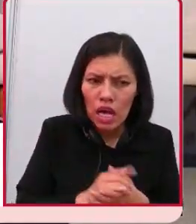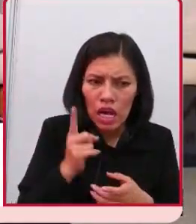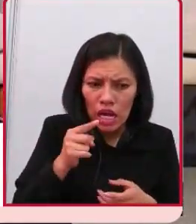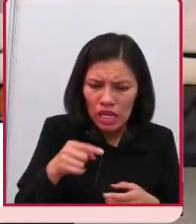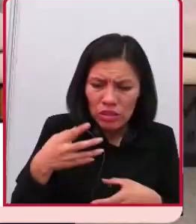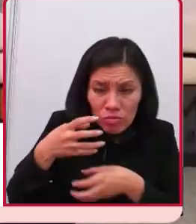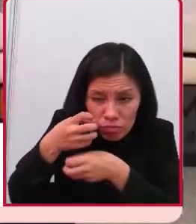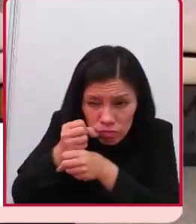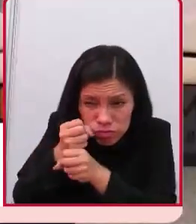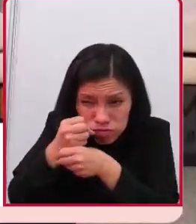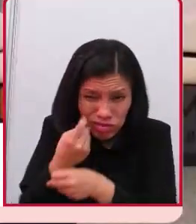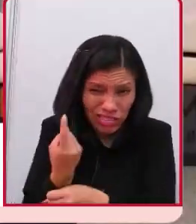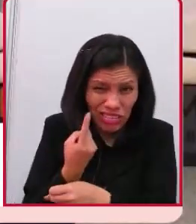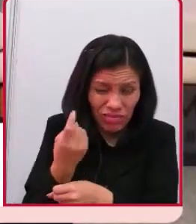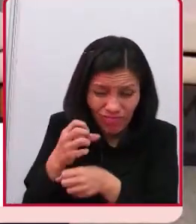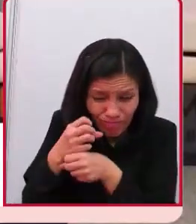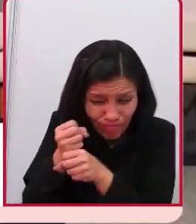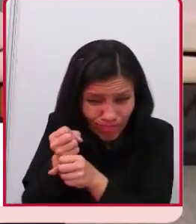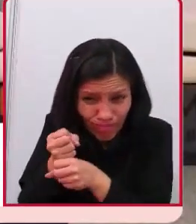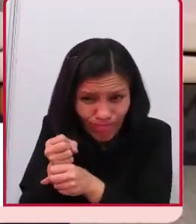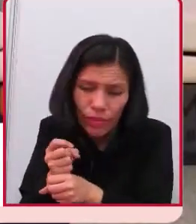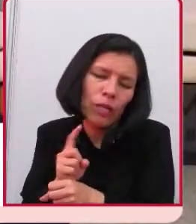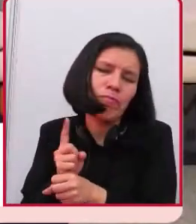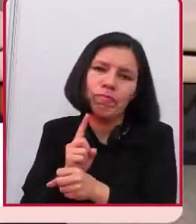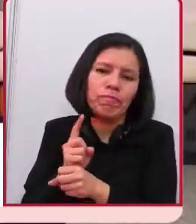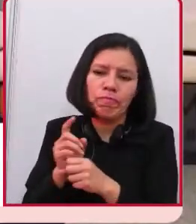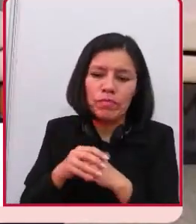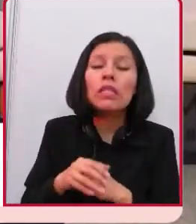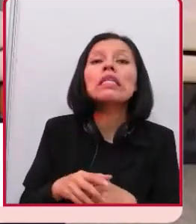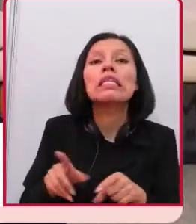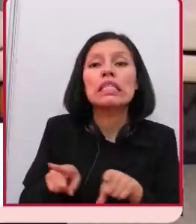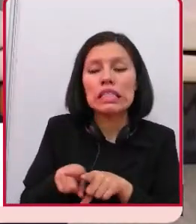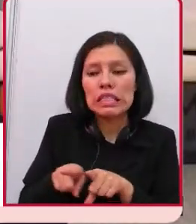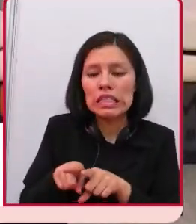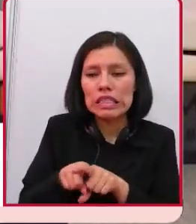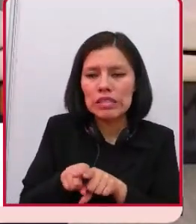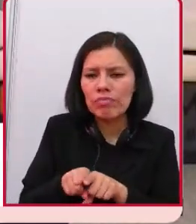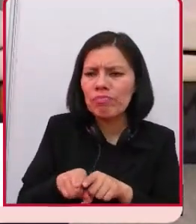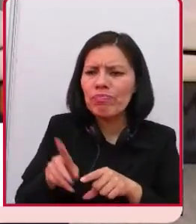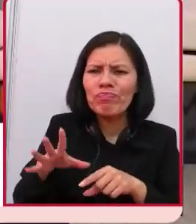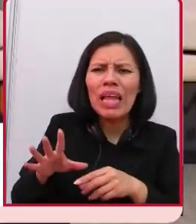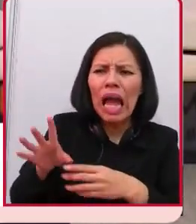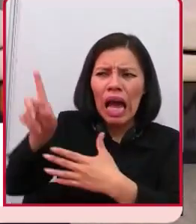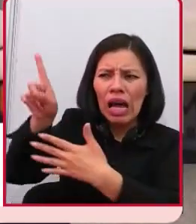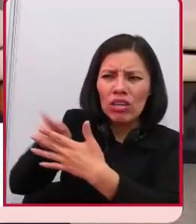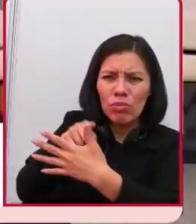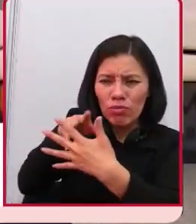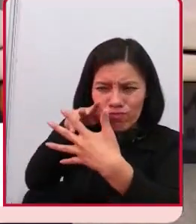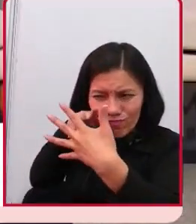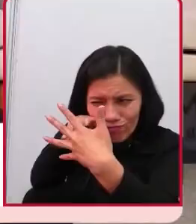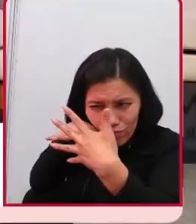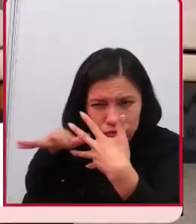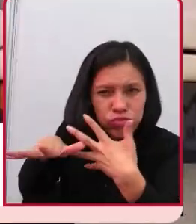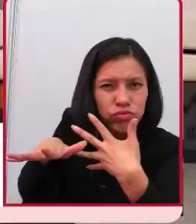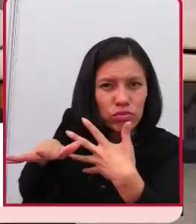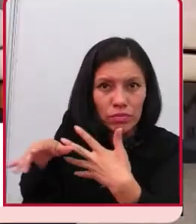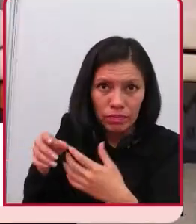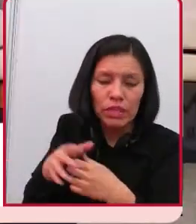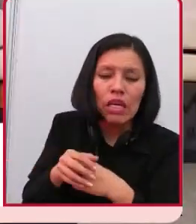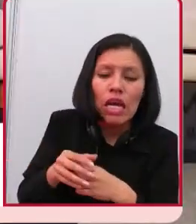óptica para la parte de los minerales económicos, sino difracción de rayos X, que es una técnica que efectivamente al